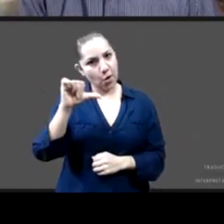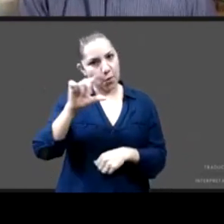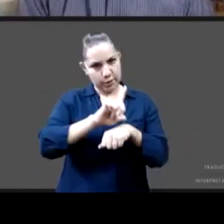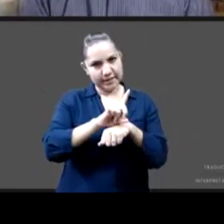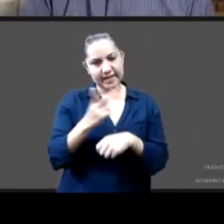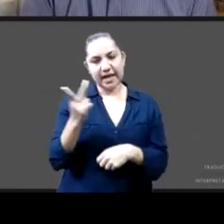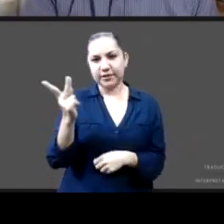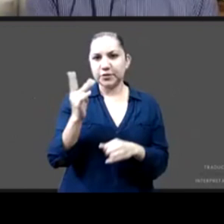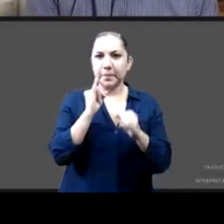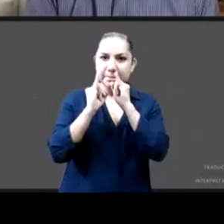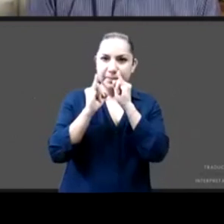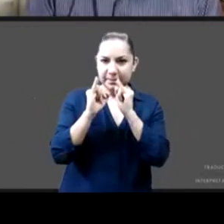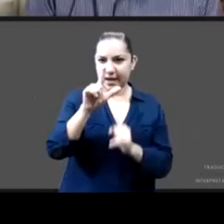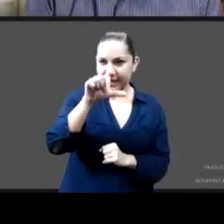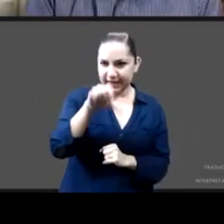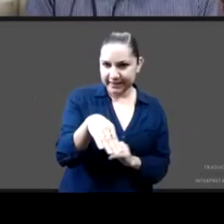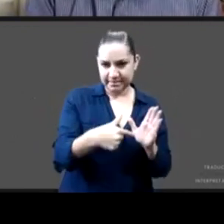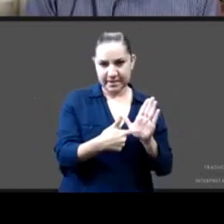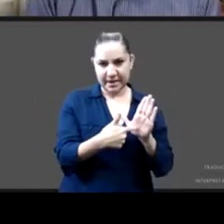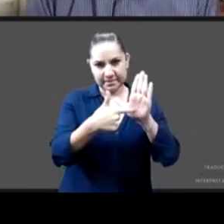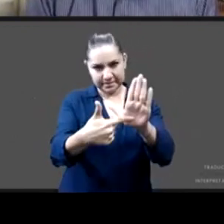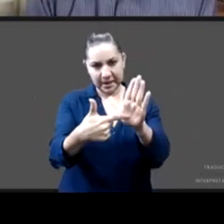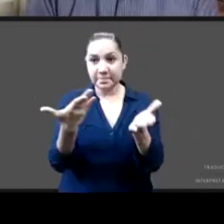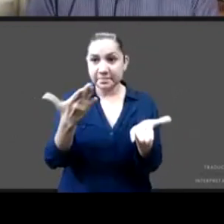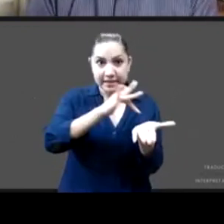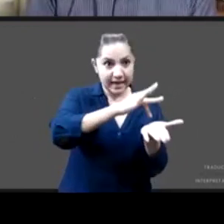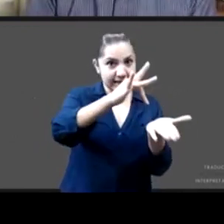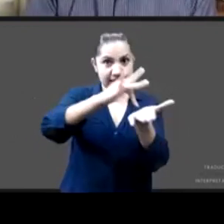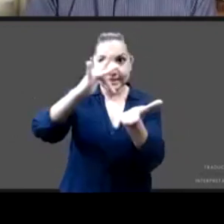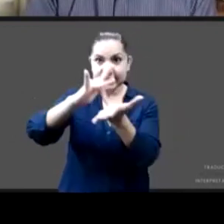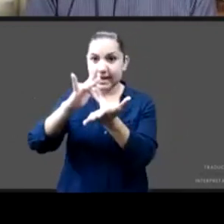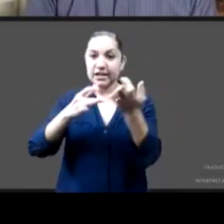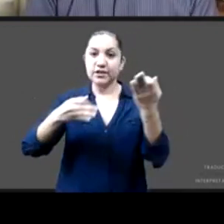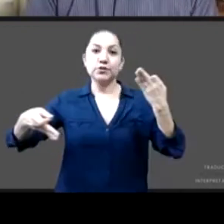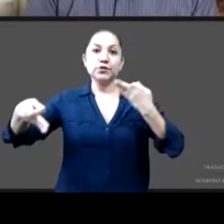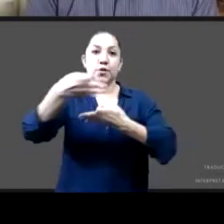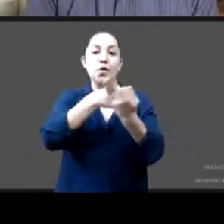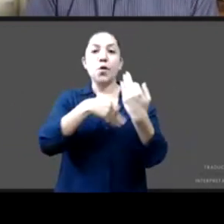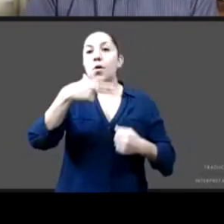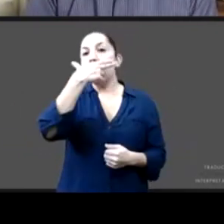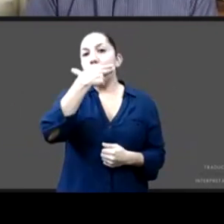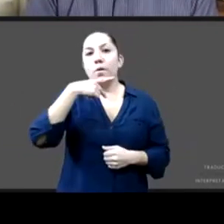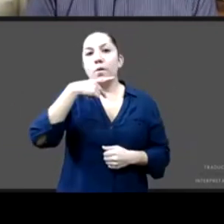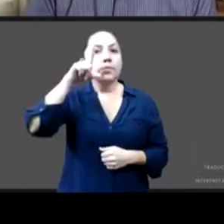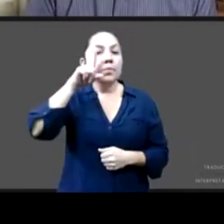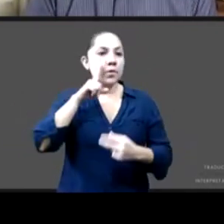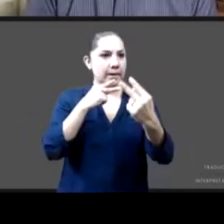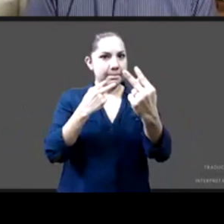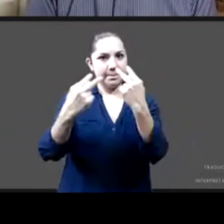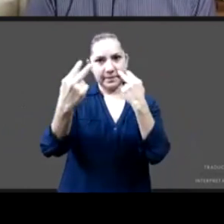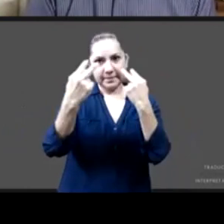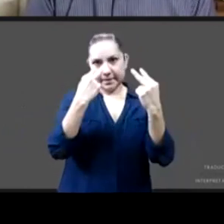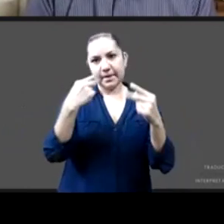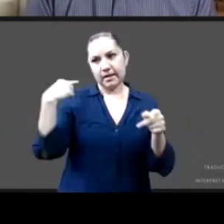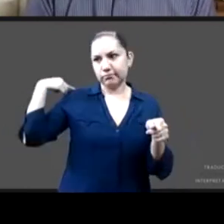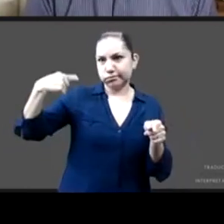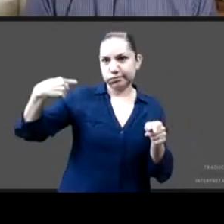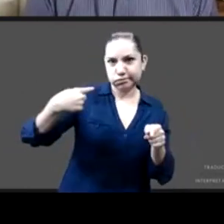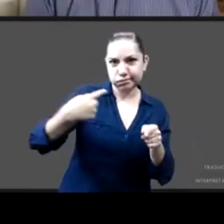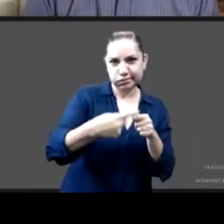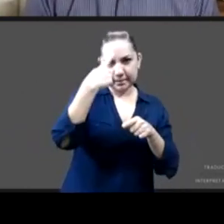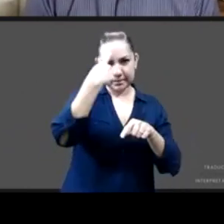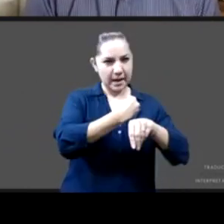al lenguaje de señas mexicanas. Muchísimas gracias a todas y a todos ustedes por estar en este ciclo que organiza el CIPINA. Les invitamos